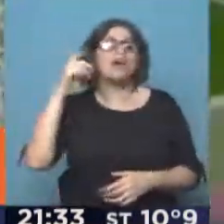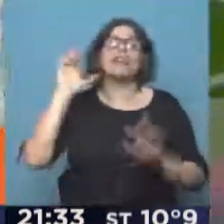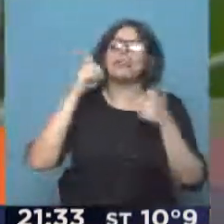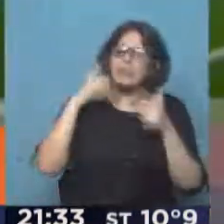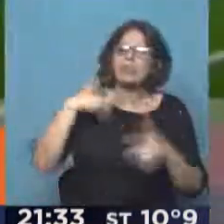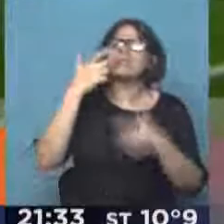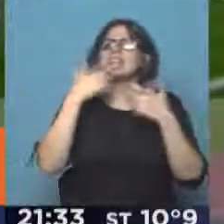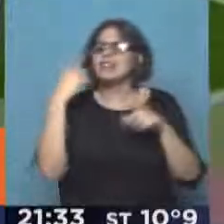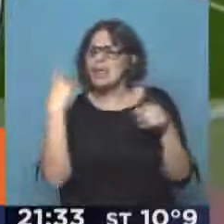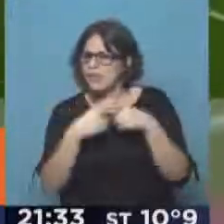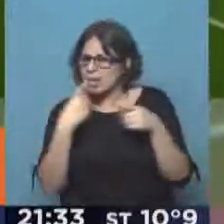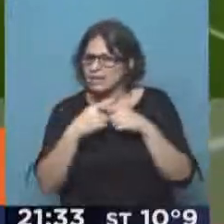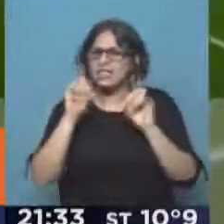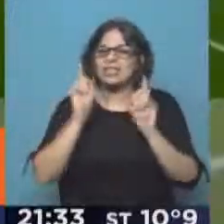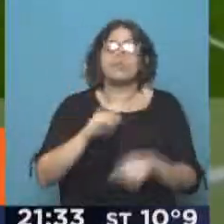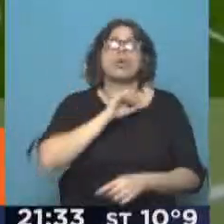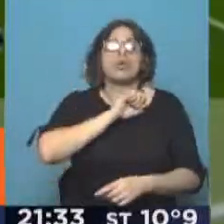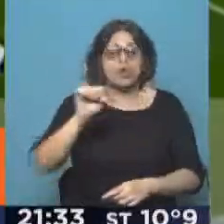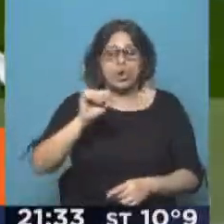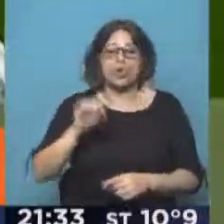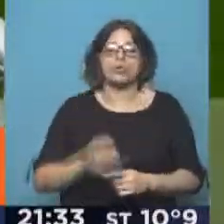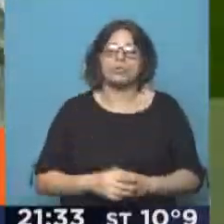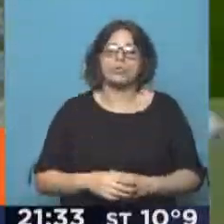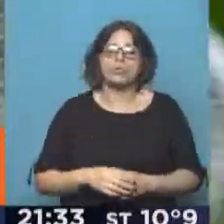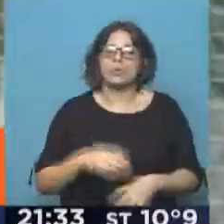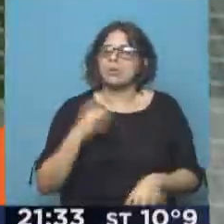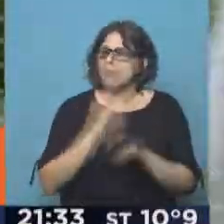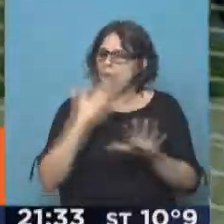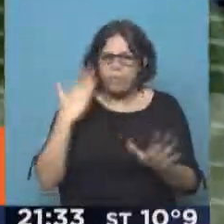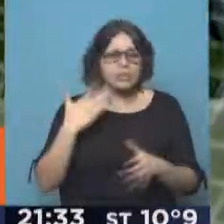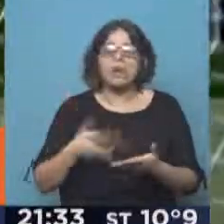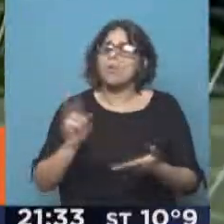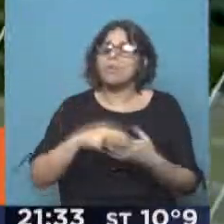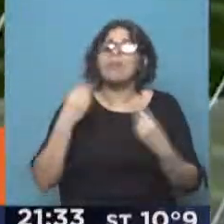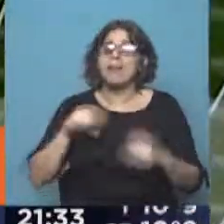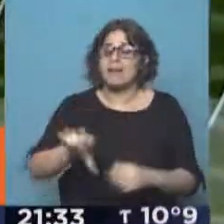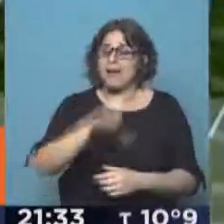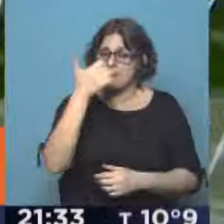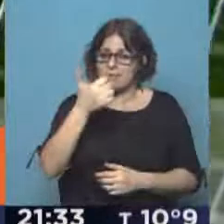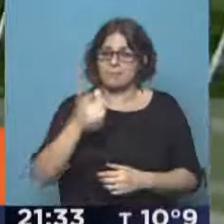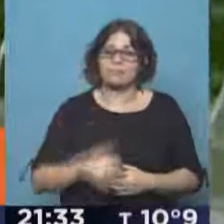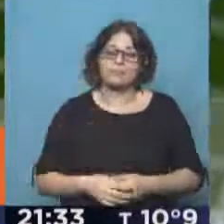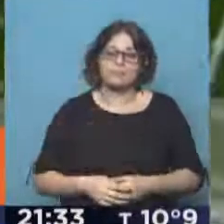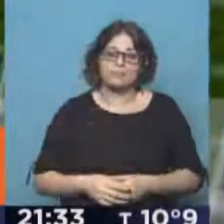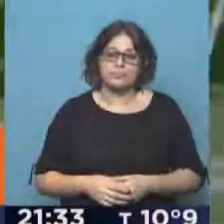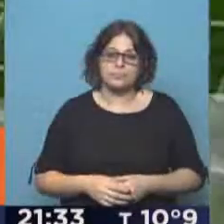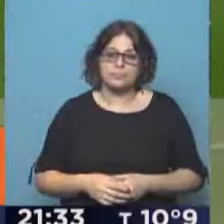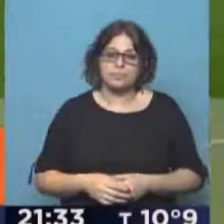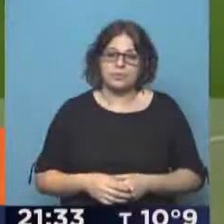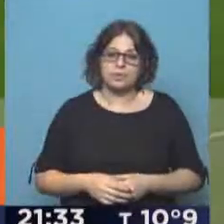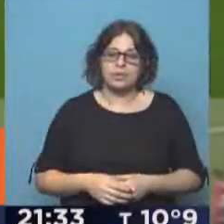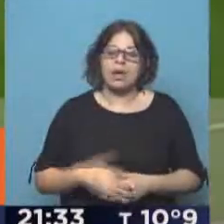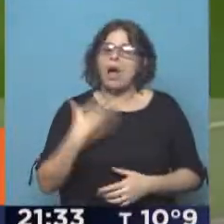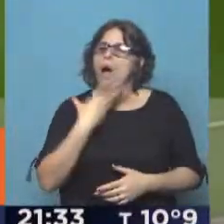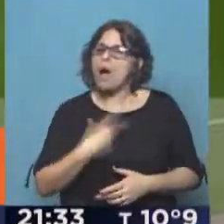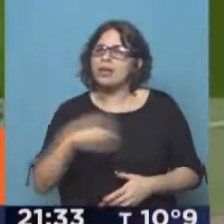festeja y concreta, ¿eh? Talentoso, volvió para triunfar. Se sacó un peso encima que era